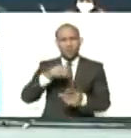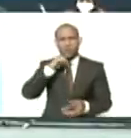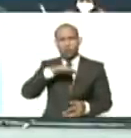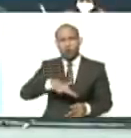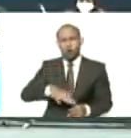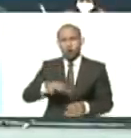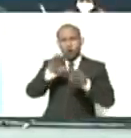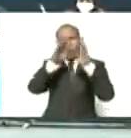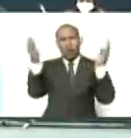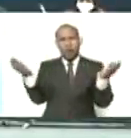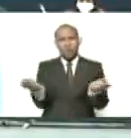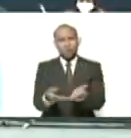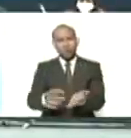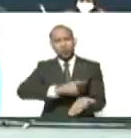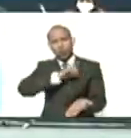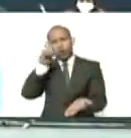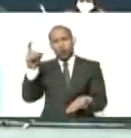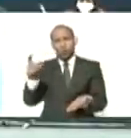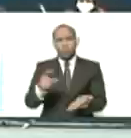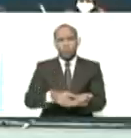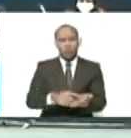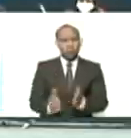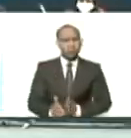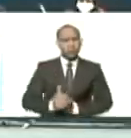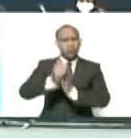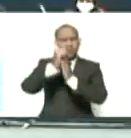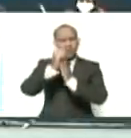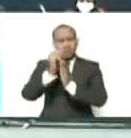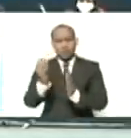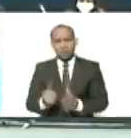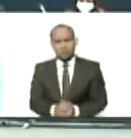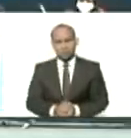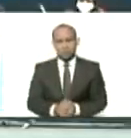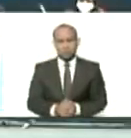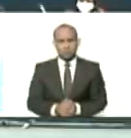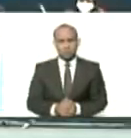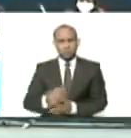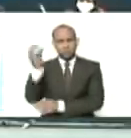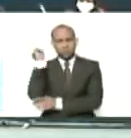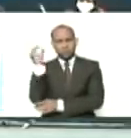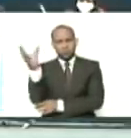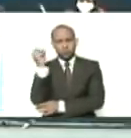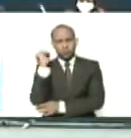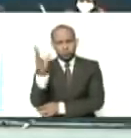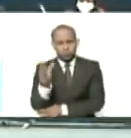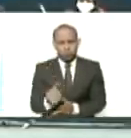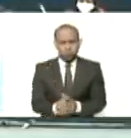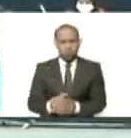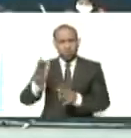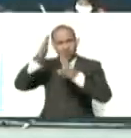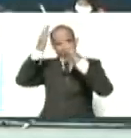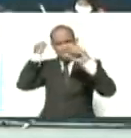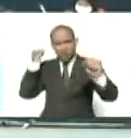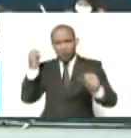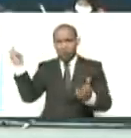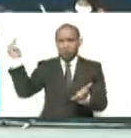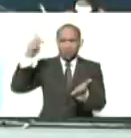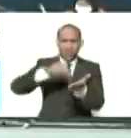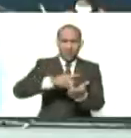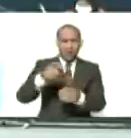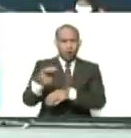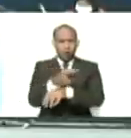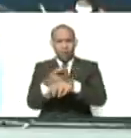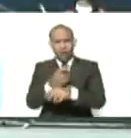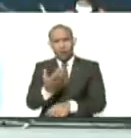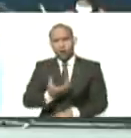mundo entero, personalidades, líderes, congresistas, senadores, que vengan,